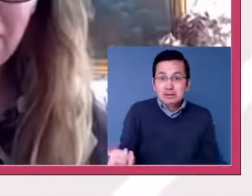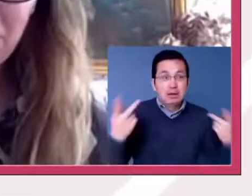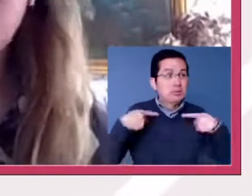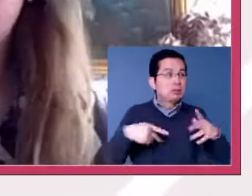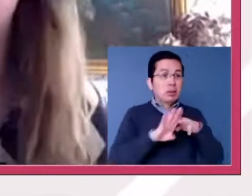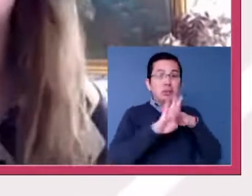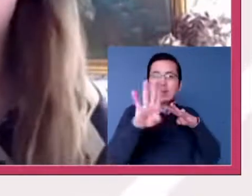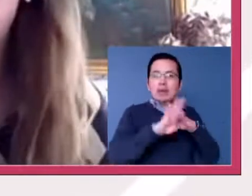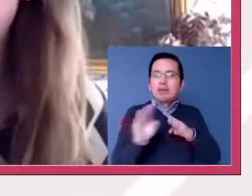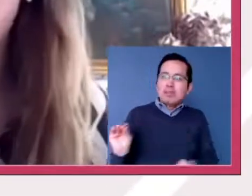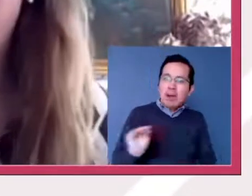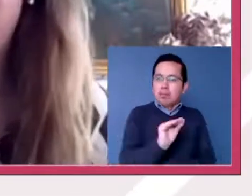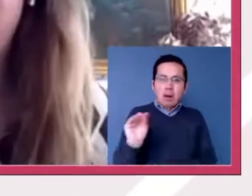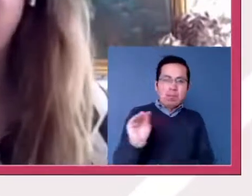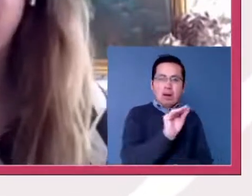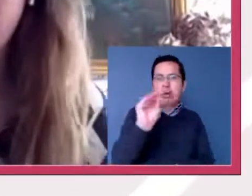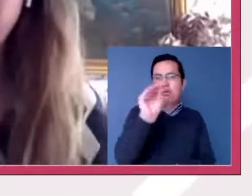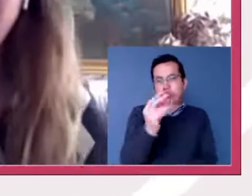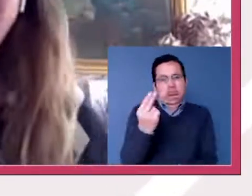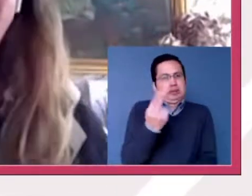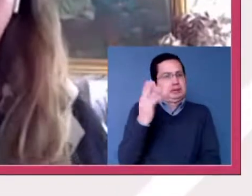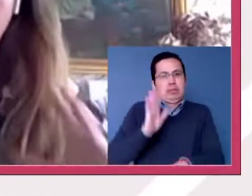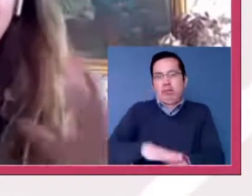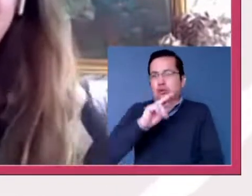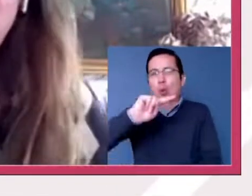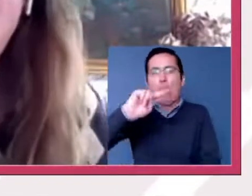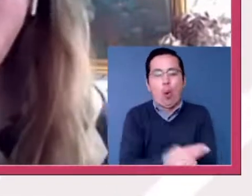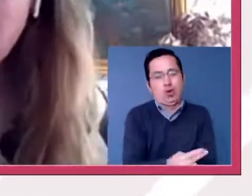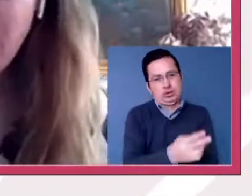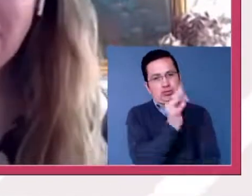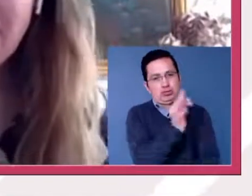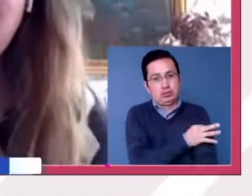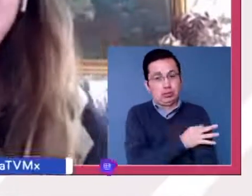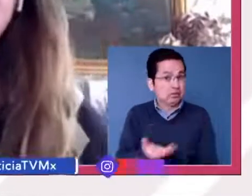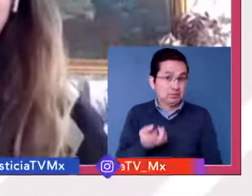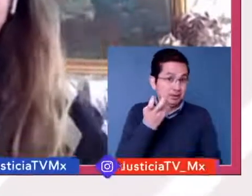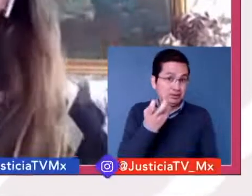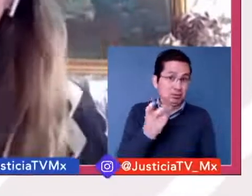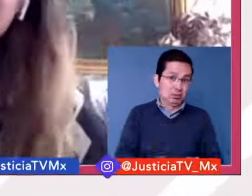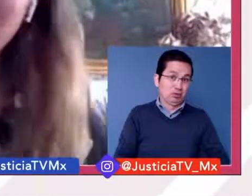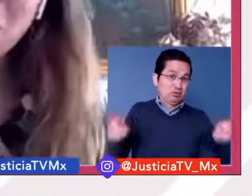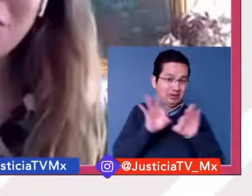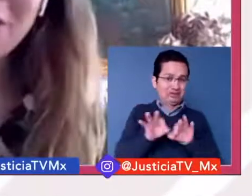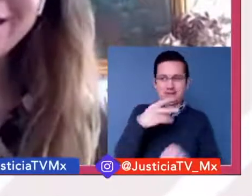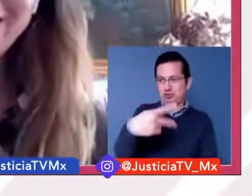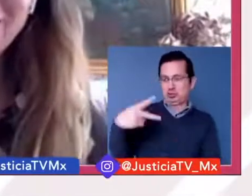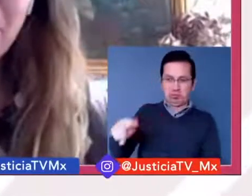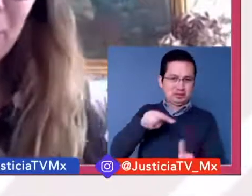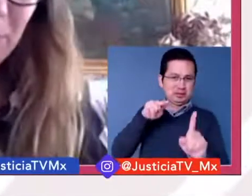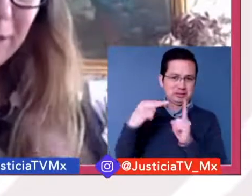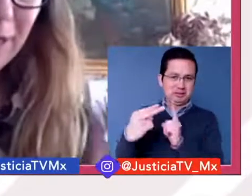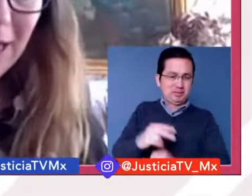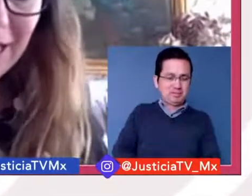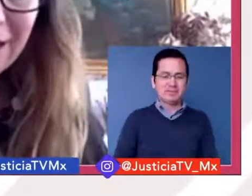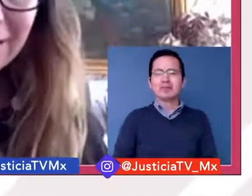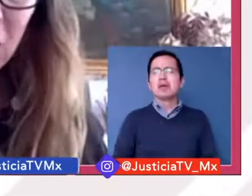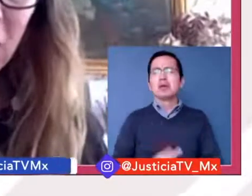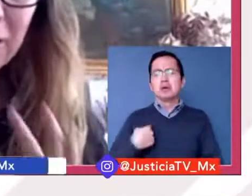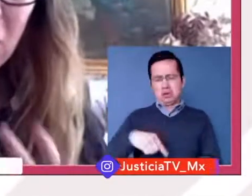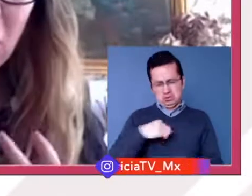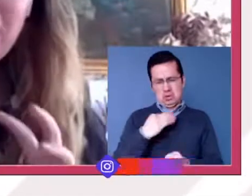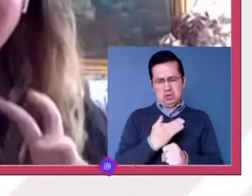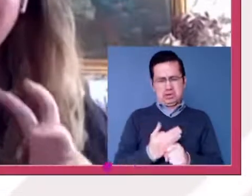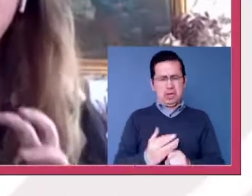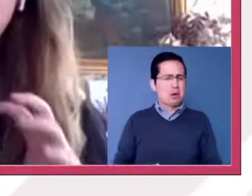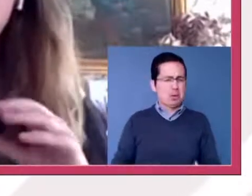personas que tenemos el privilegio de podernos quedar en casa. Vamos a hacer un corte y me gustaría que regresáramos en el siguiente, pues para seguir